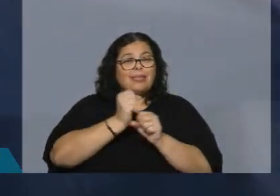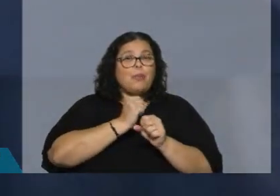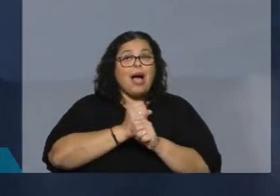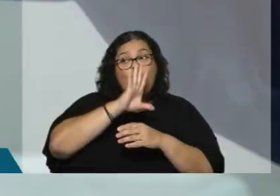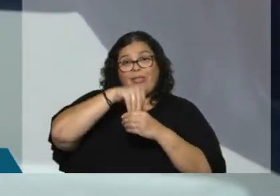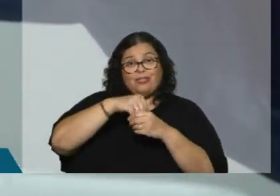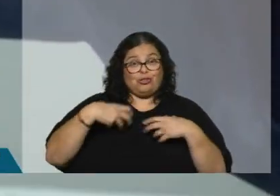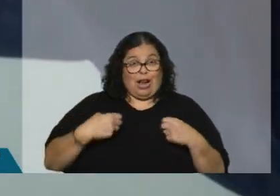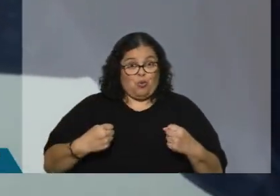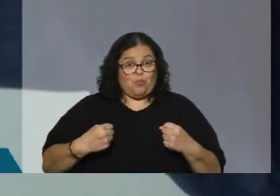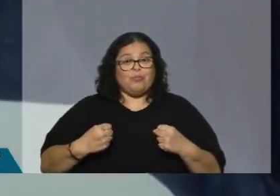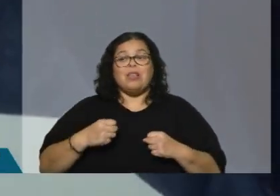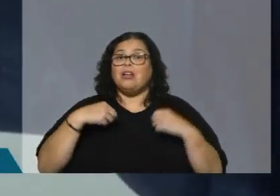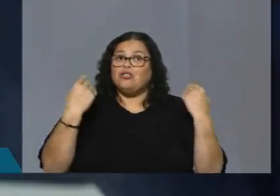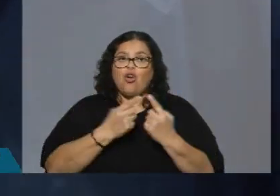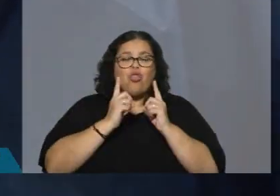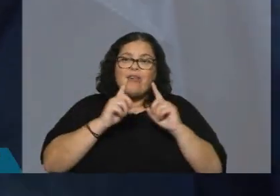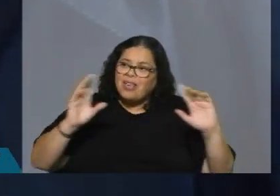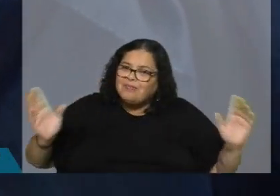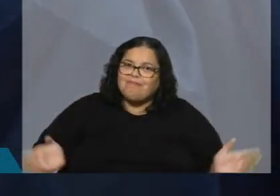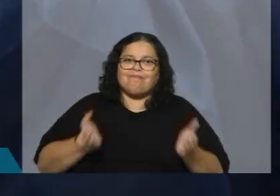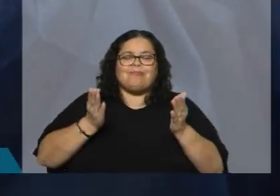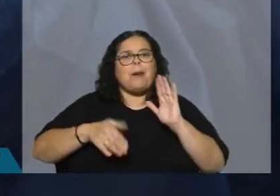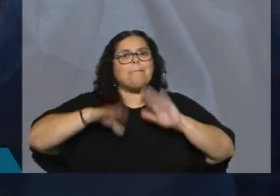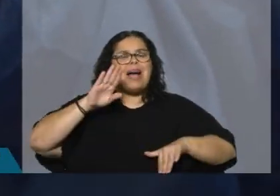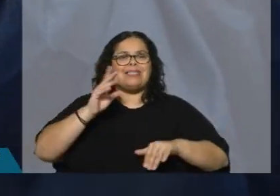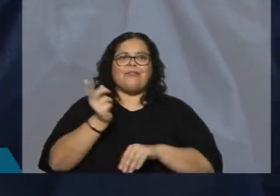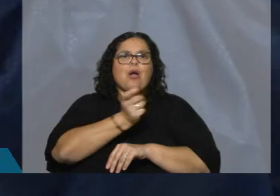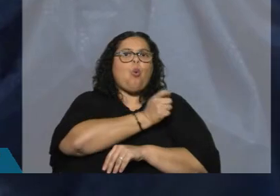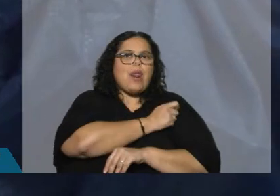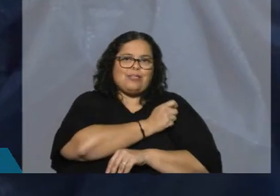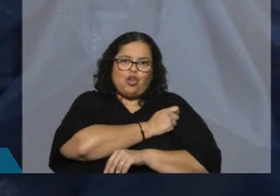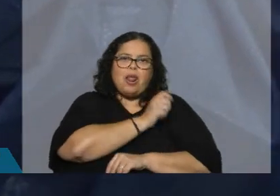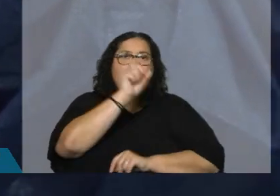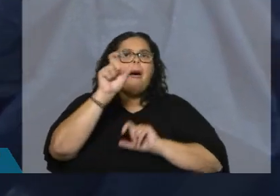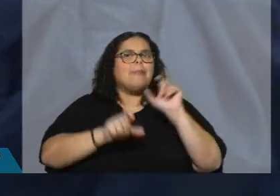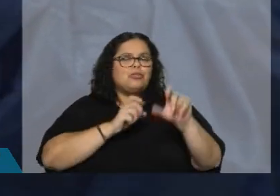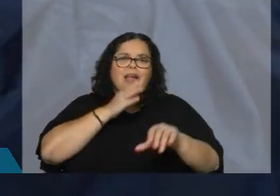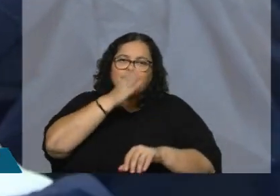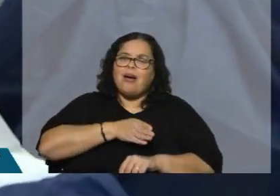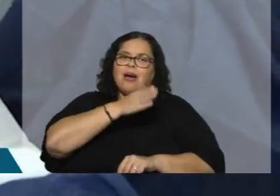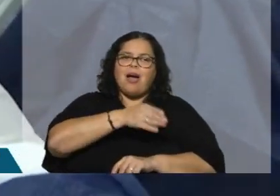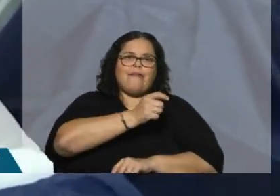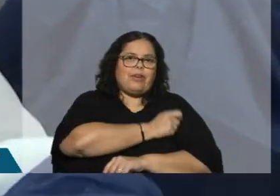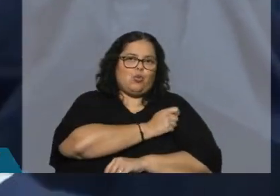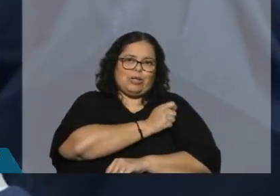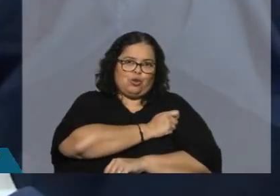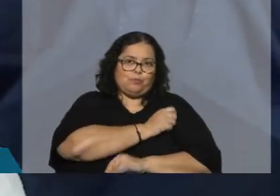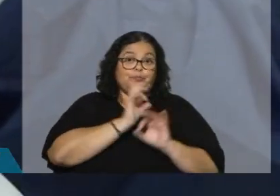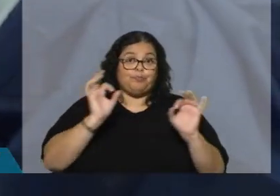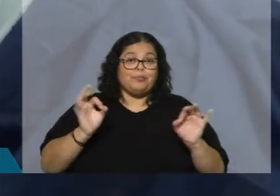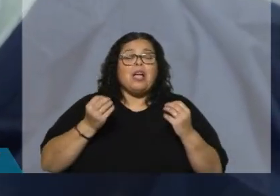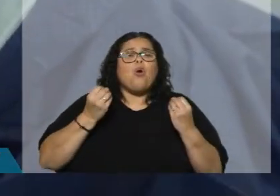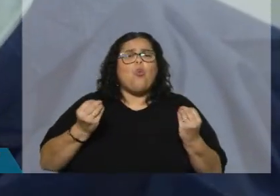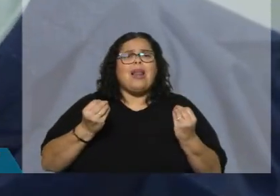de la salud, tenemos que incentivar y aumentar los porcentajes de adhesión que hoy estamos manejando. ¿Cuál es el nivel de